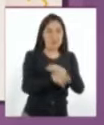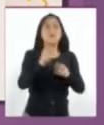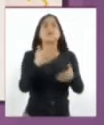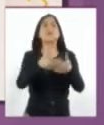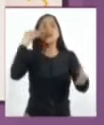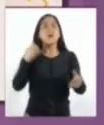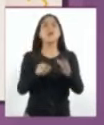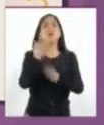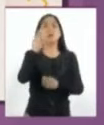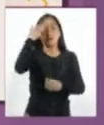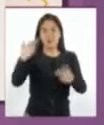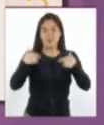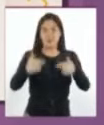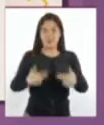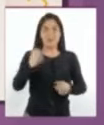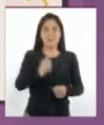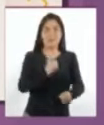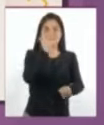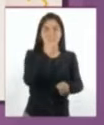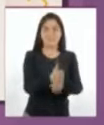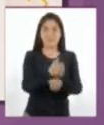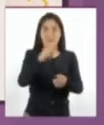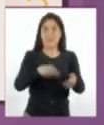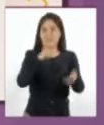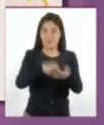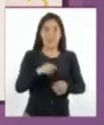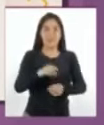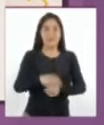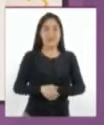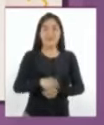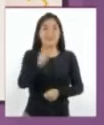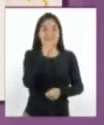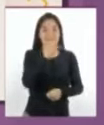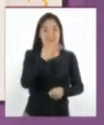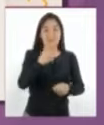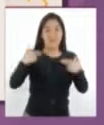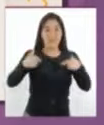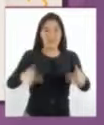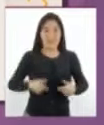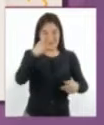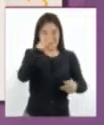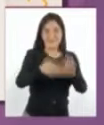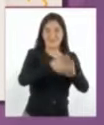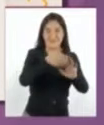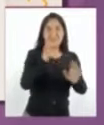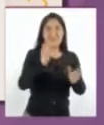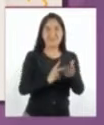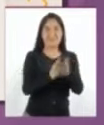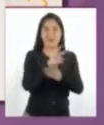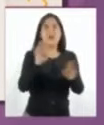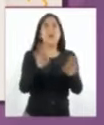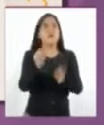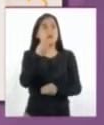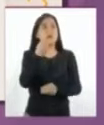americano? Antes de que el hombre cultivara la tierra, ¿cómo se alimentaban?